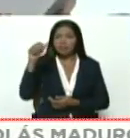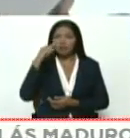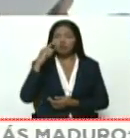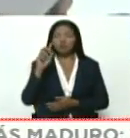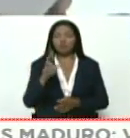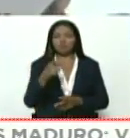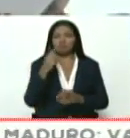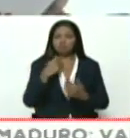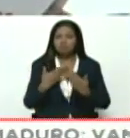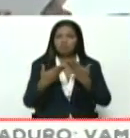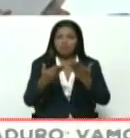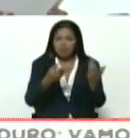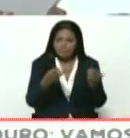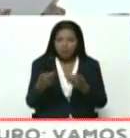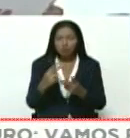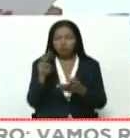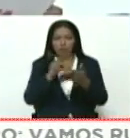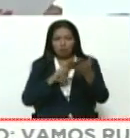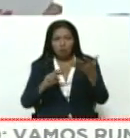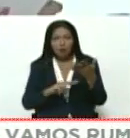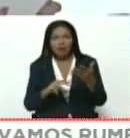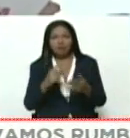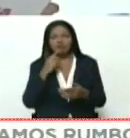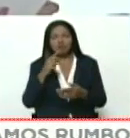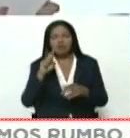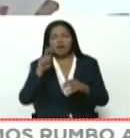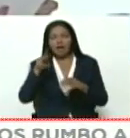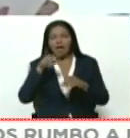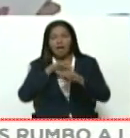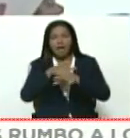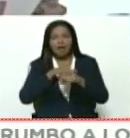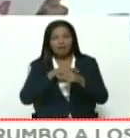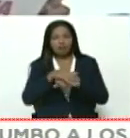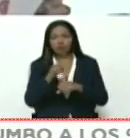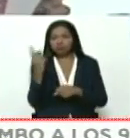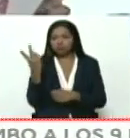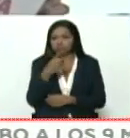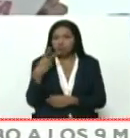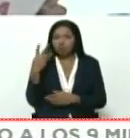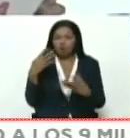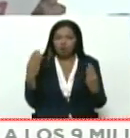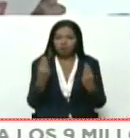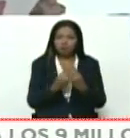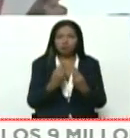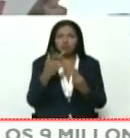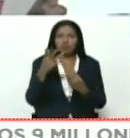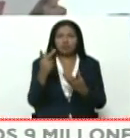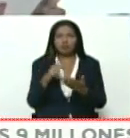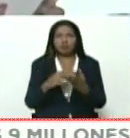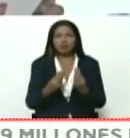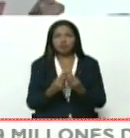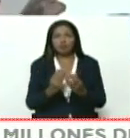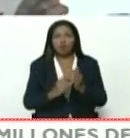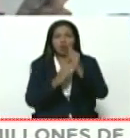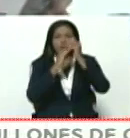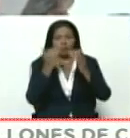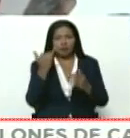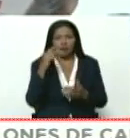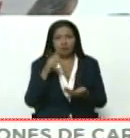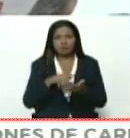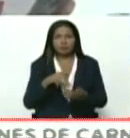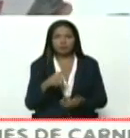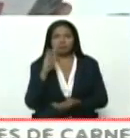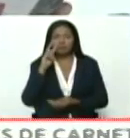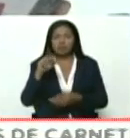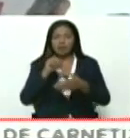recomiendo. Yo diría Héctor, Robetza, Nicolás Ernesto, Pedro, a los líderes. Agarren